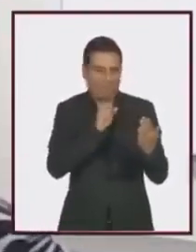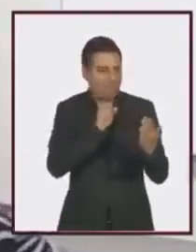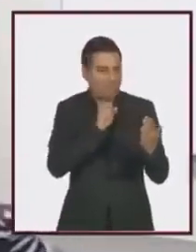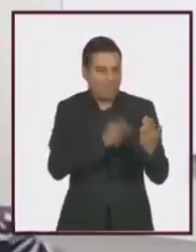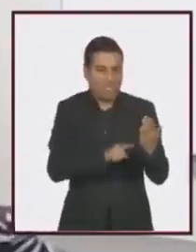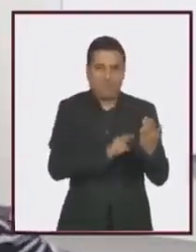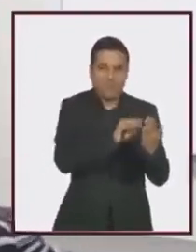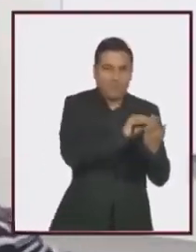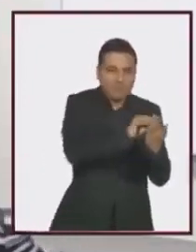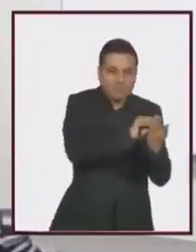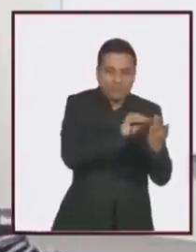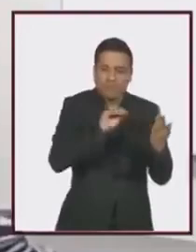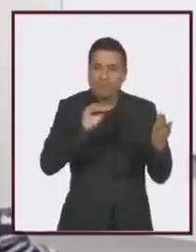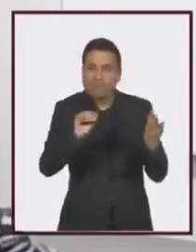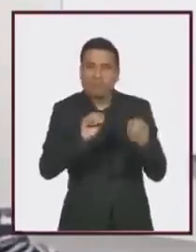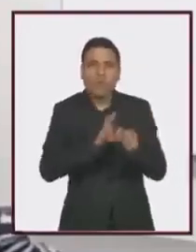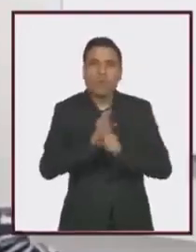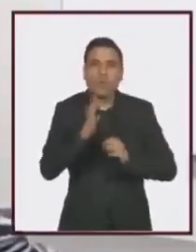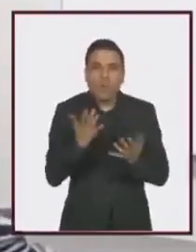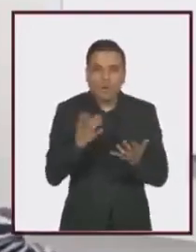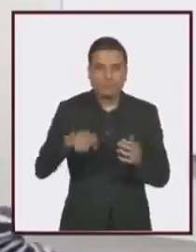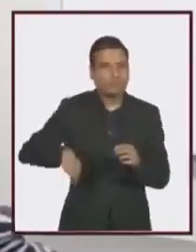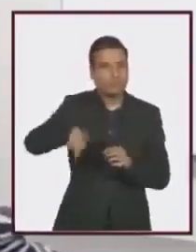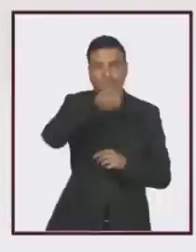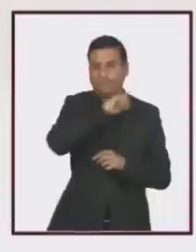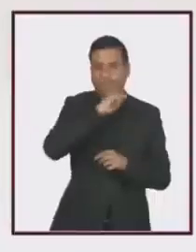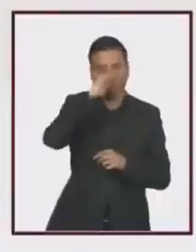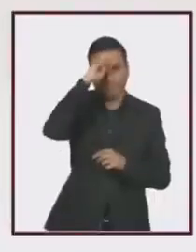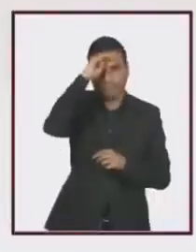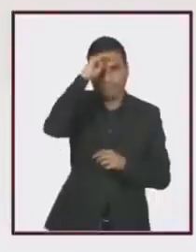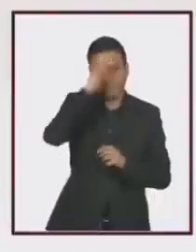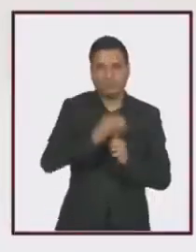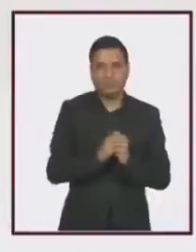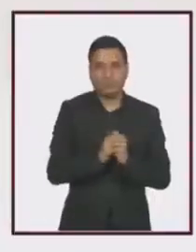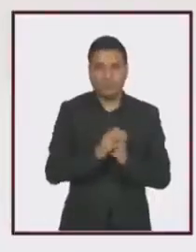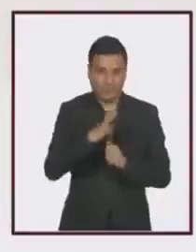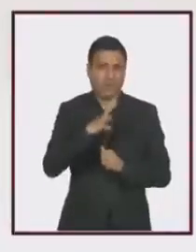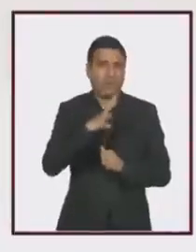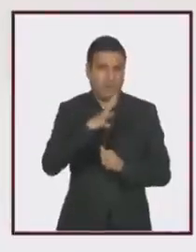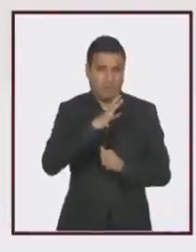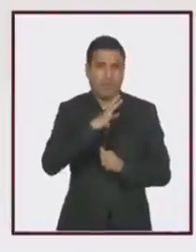sintético. Es decir, que no requieren ser